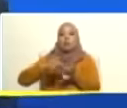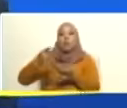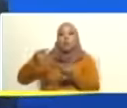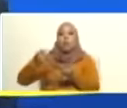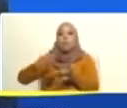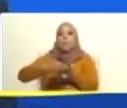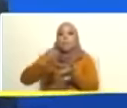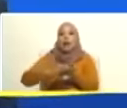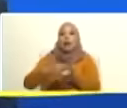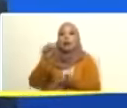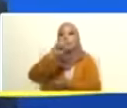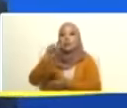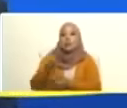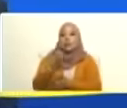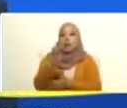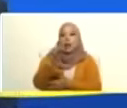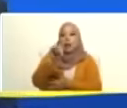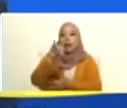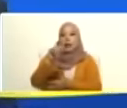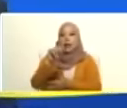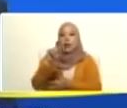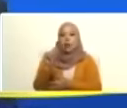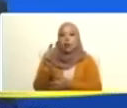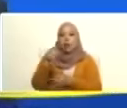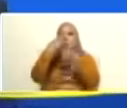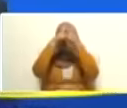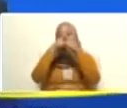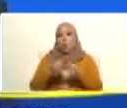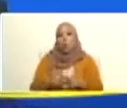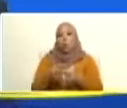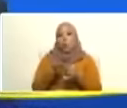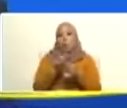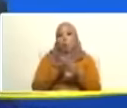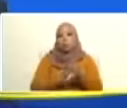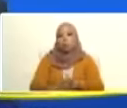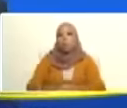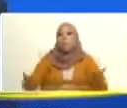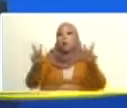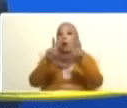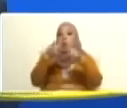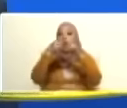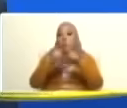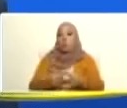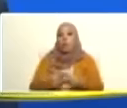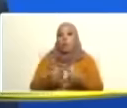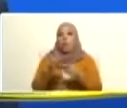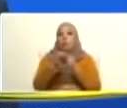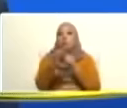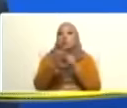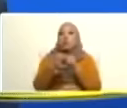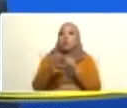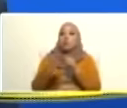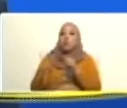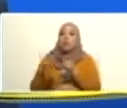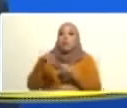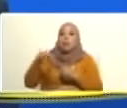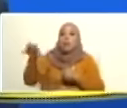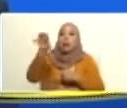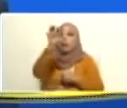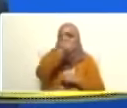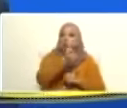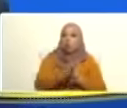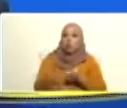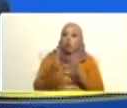la publicación de las tablas de los valores máximos para tributos municipales y estatales,